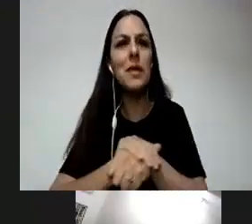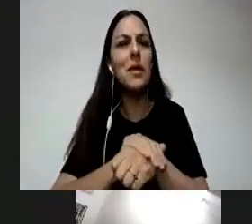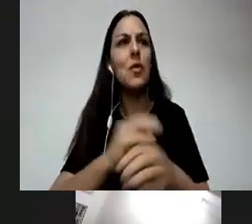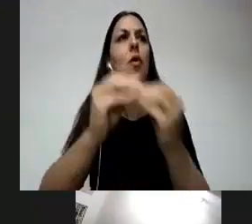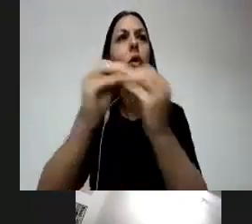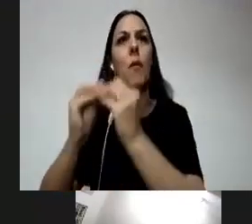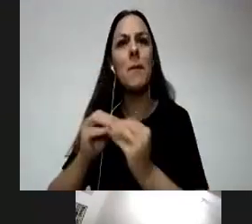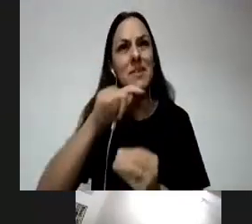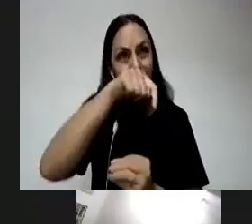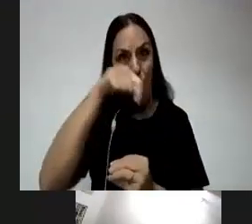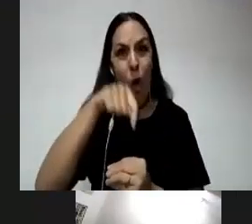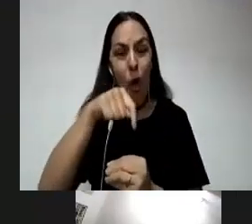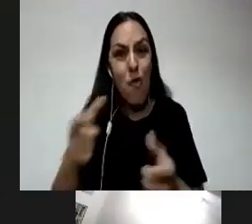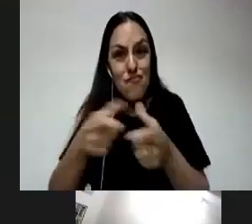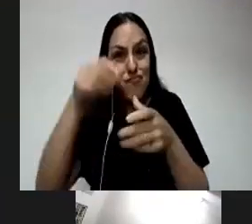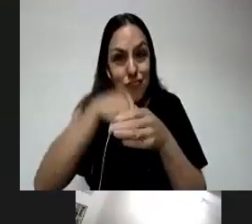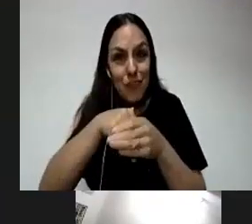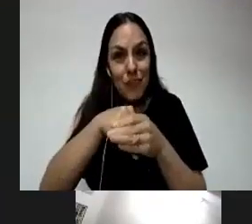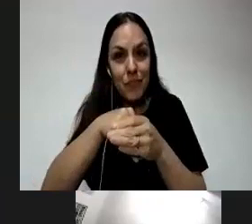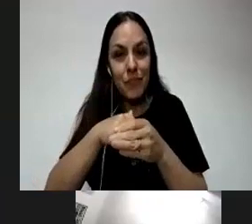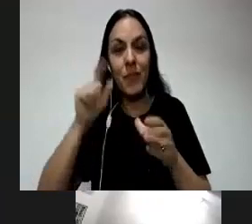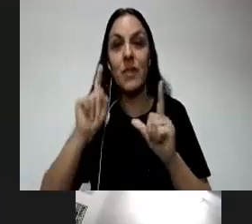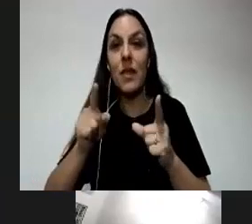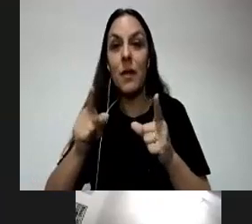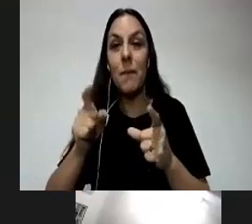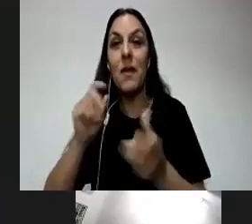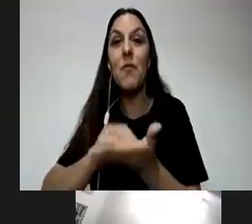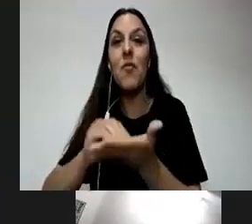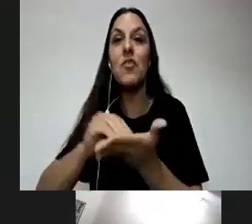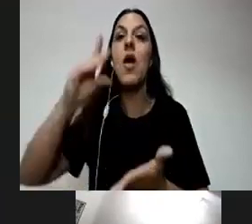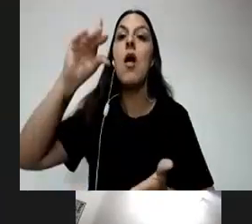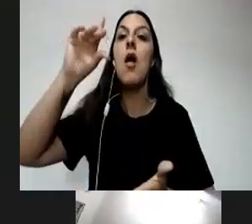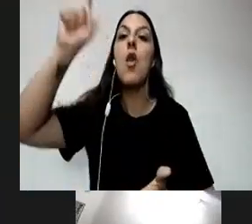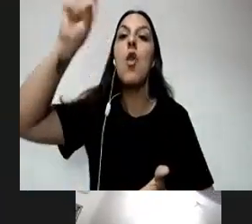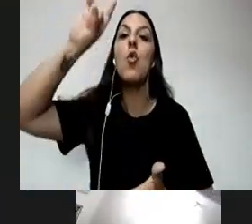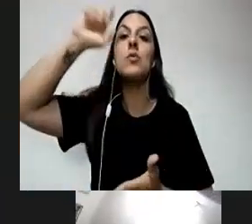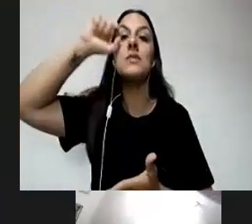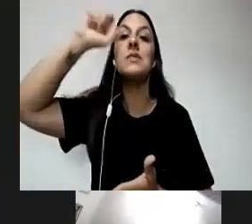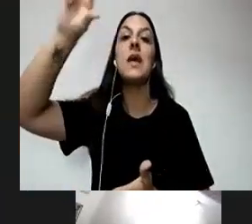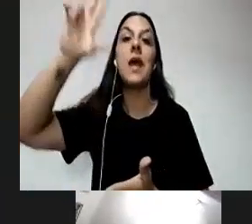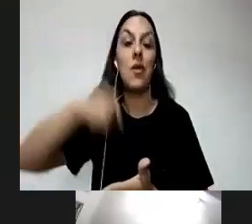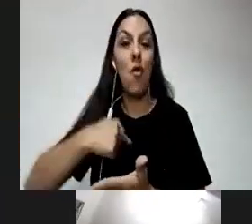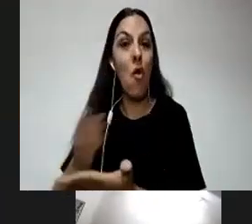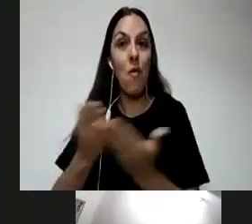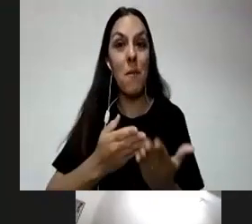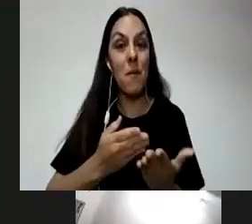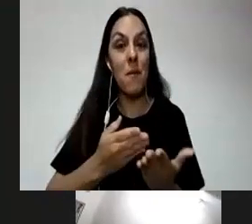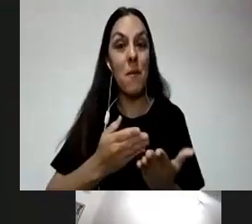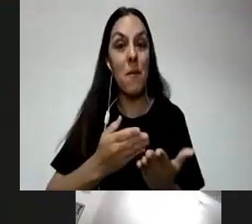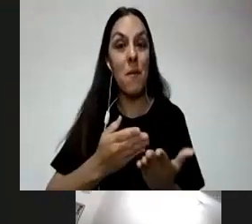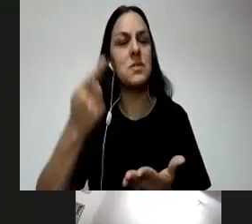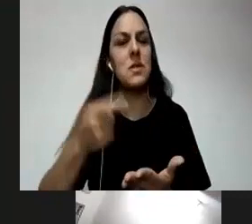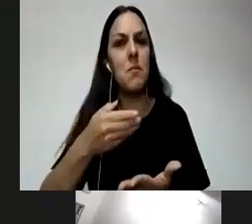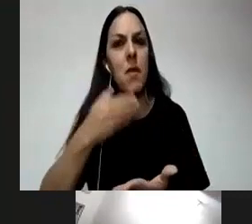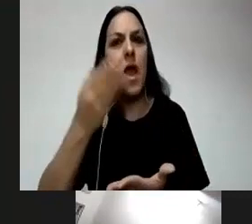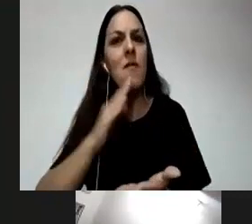y convocado por el doctor Lucero, que siempre que nos habla de una temática tan importante nos